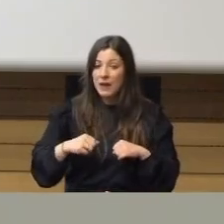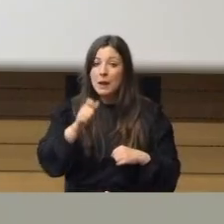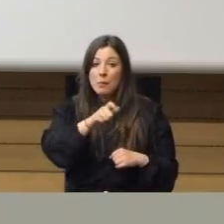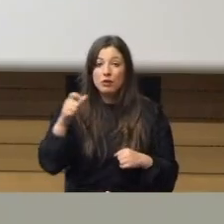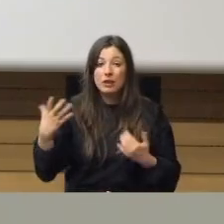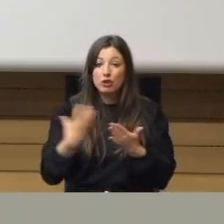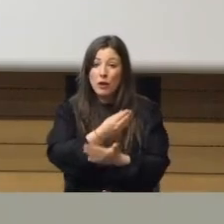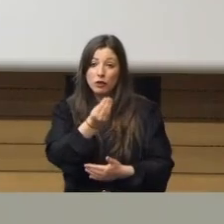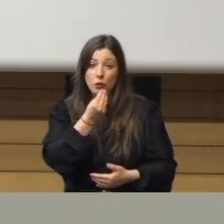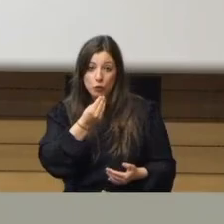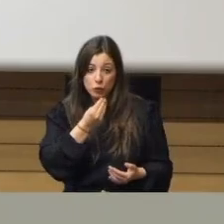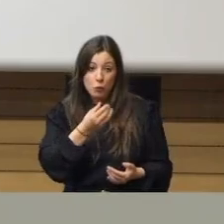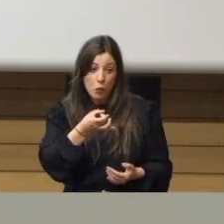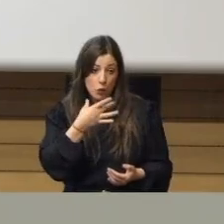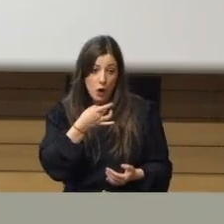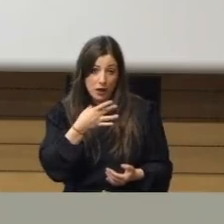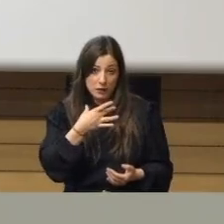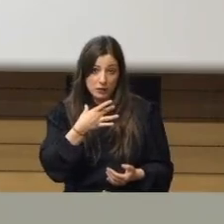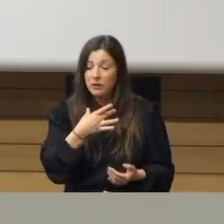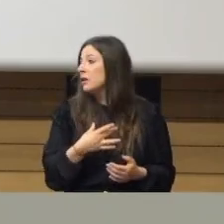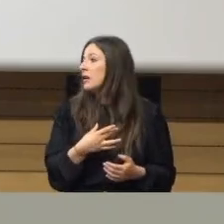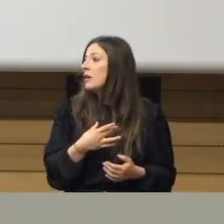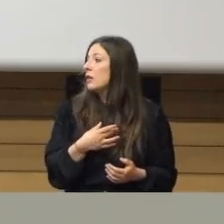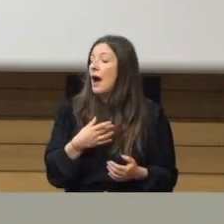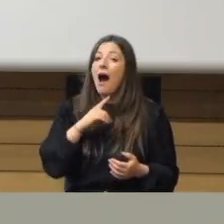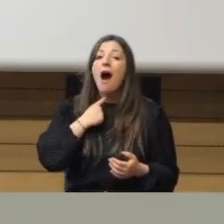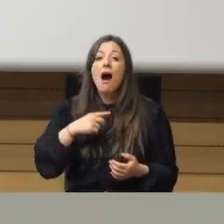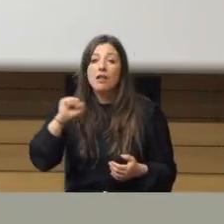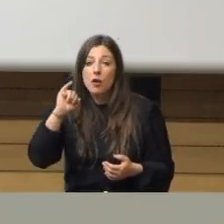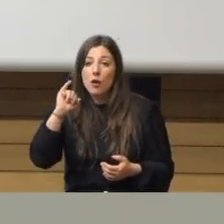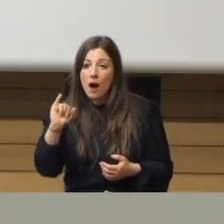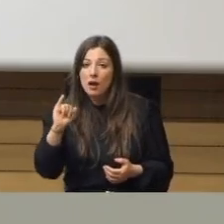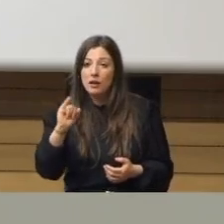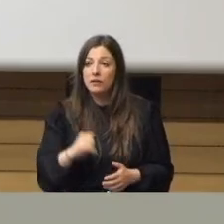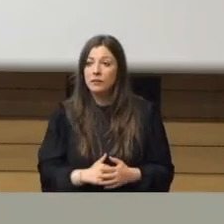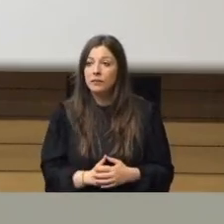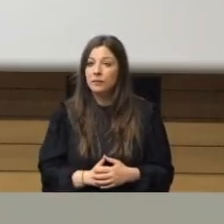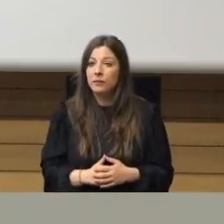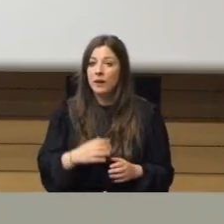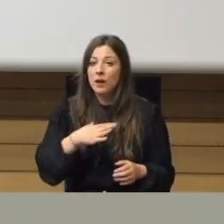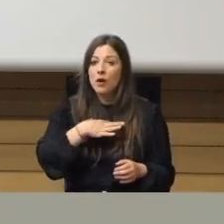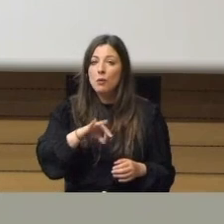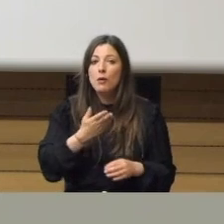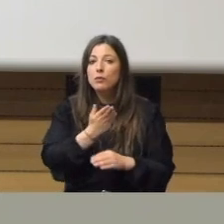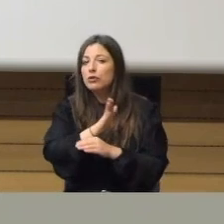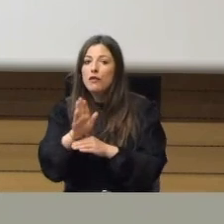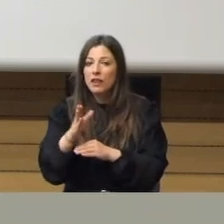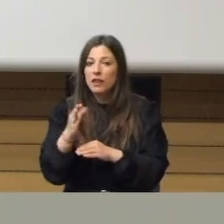consumidores de drogas tienen adicciones, ¿qué le podemos ofrecer a un